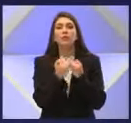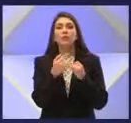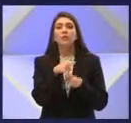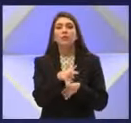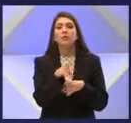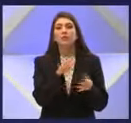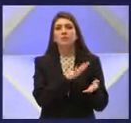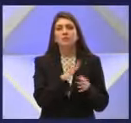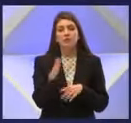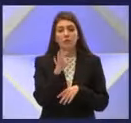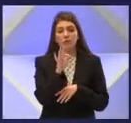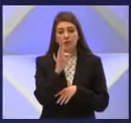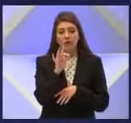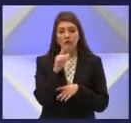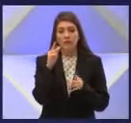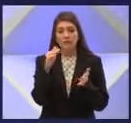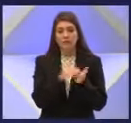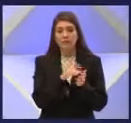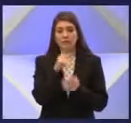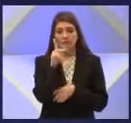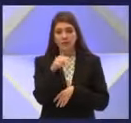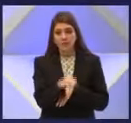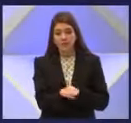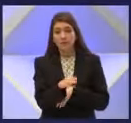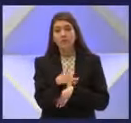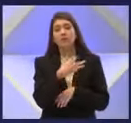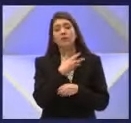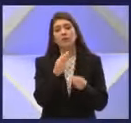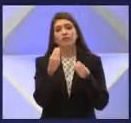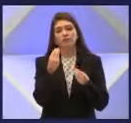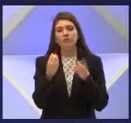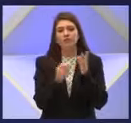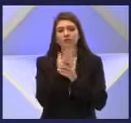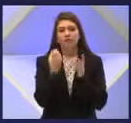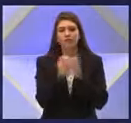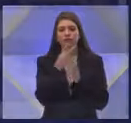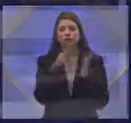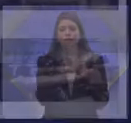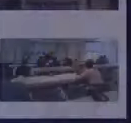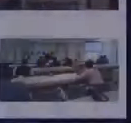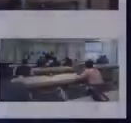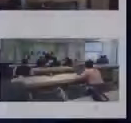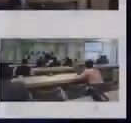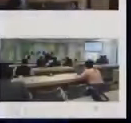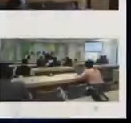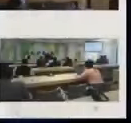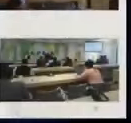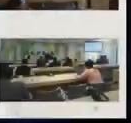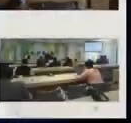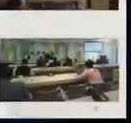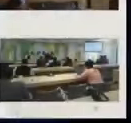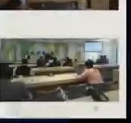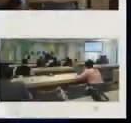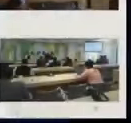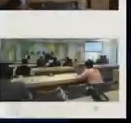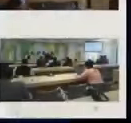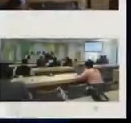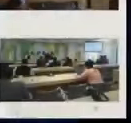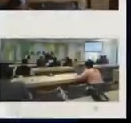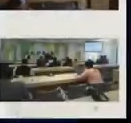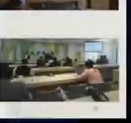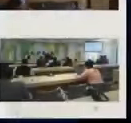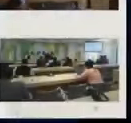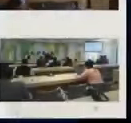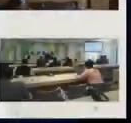40 mil kilómetros entonces mucha ingeniería y en la ventaja de lo que estamos haciendo en méxico en tecnología aparte de esto estamos siendo